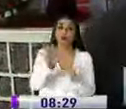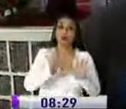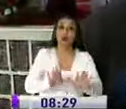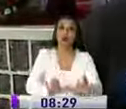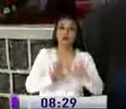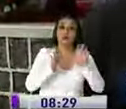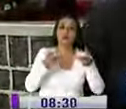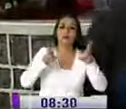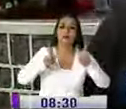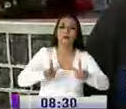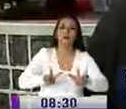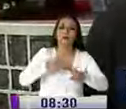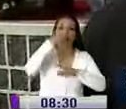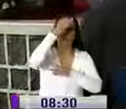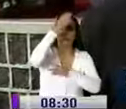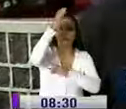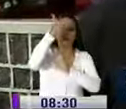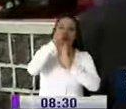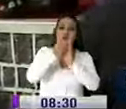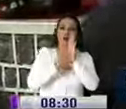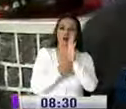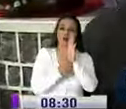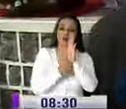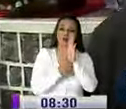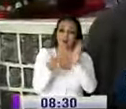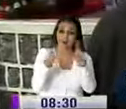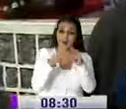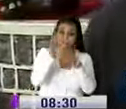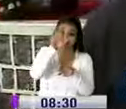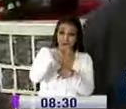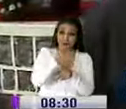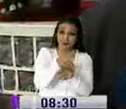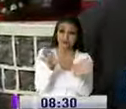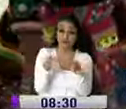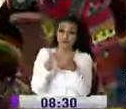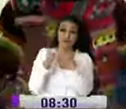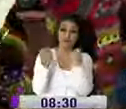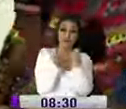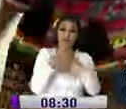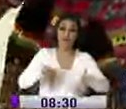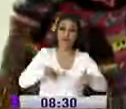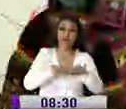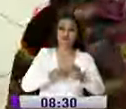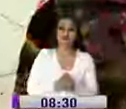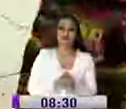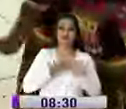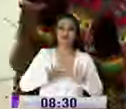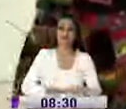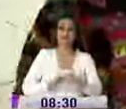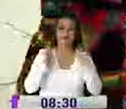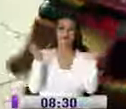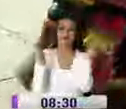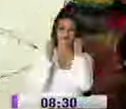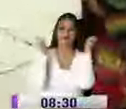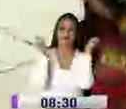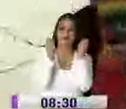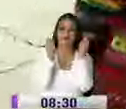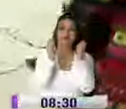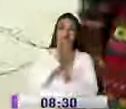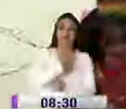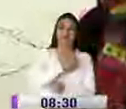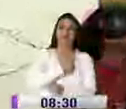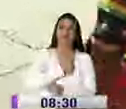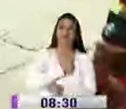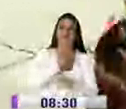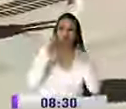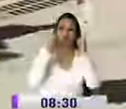también cultura, donde estamos construyendo convivencia social. Así se vivió un aniversario más de las fiestas patronales de San